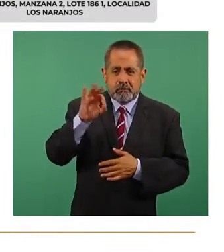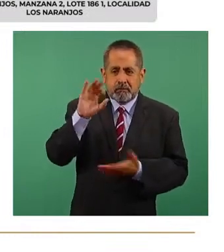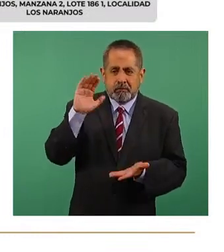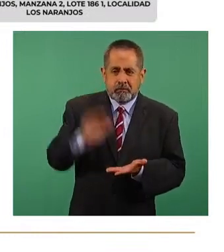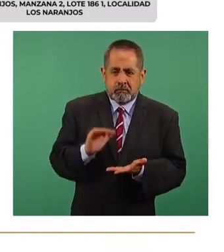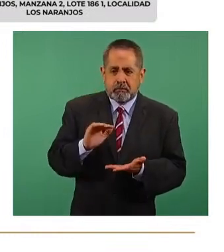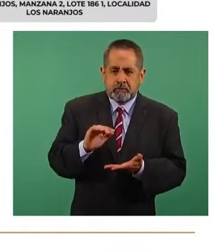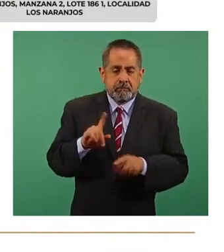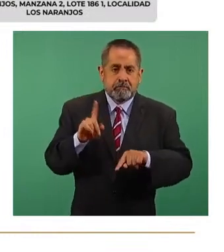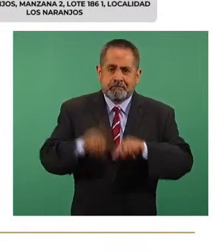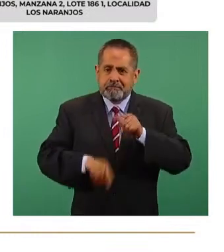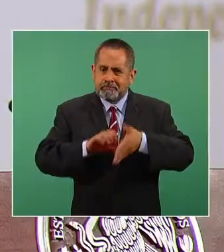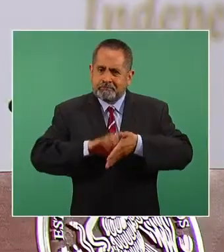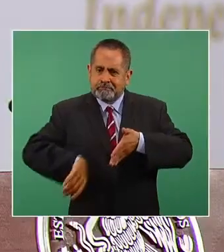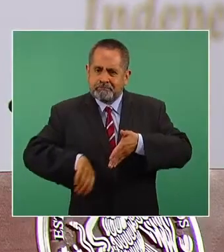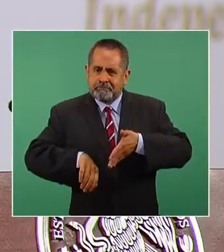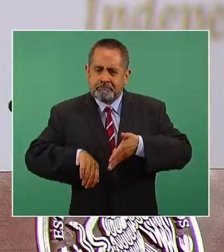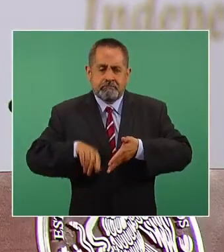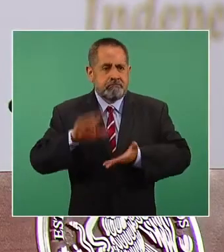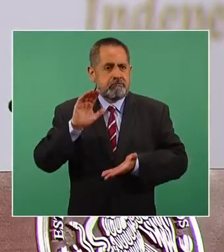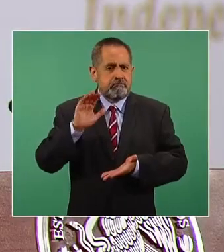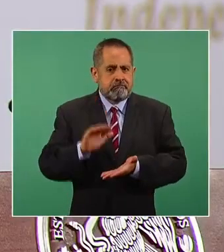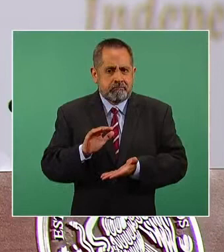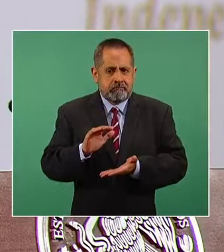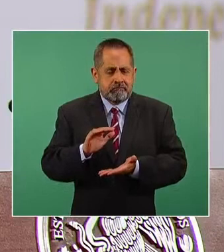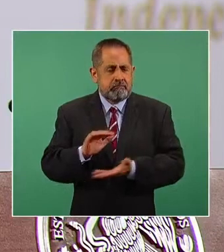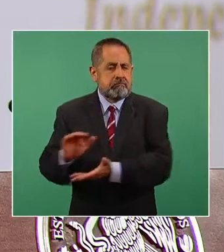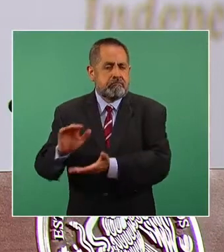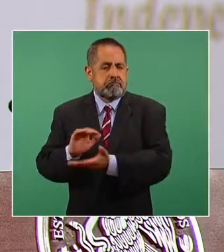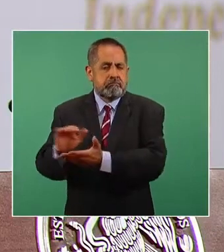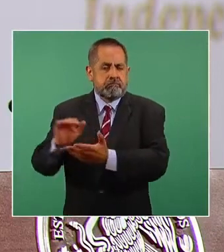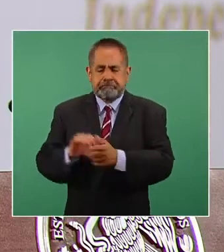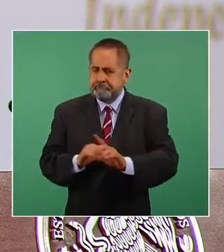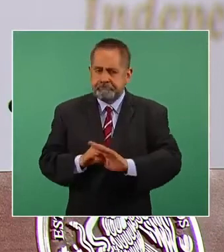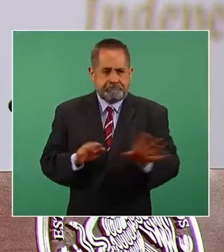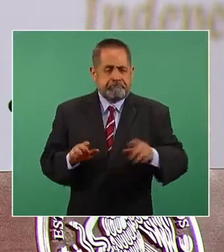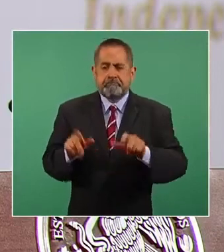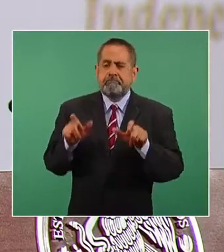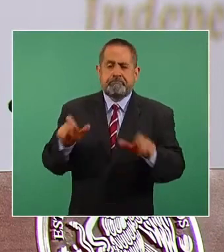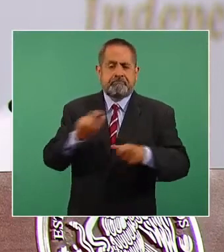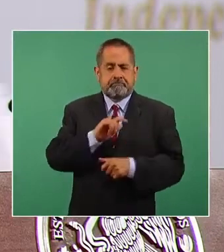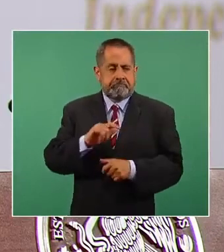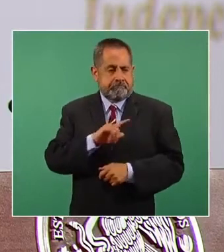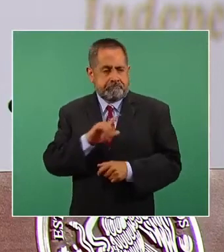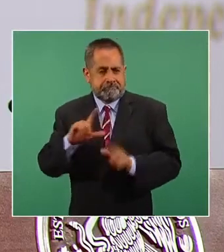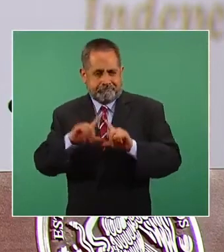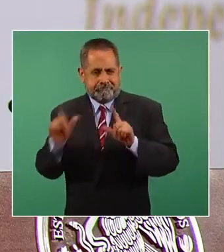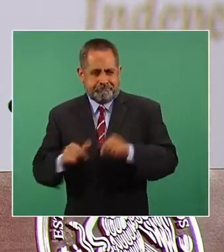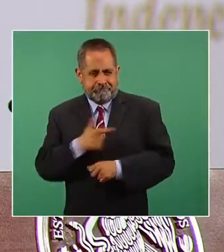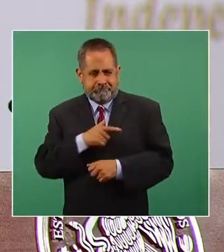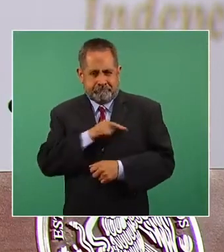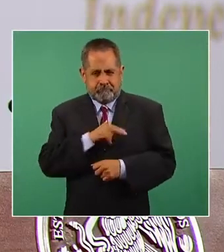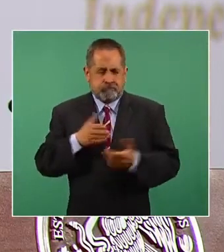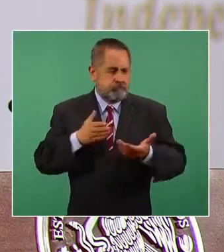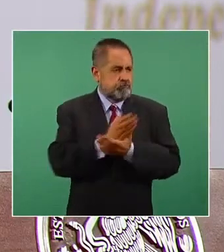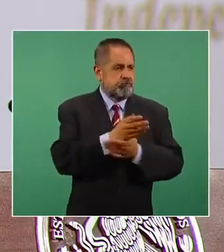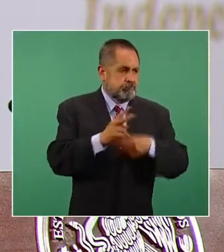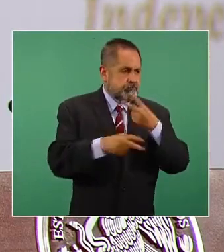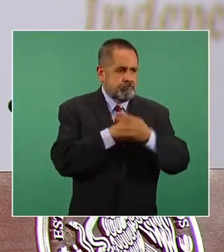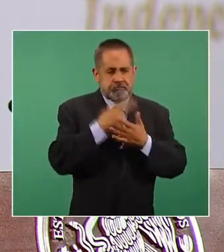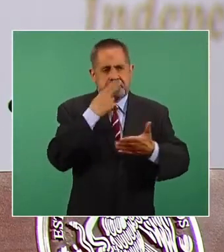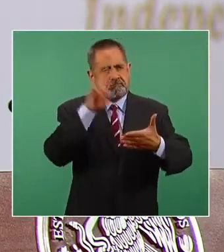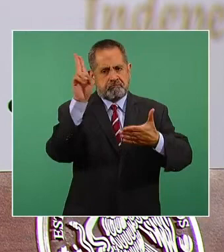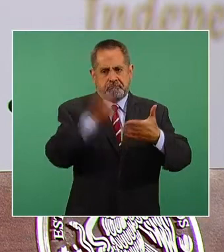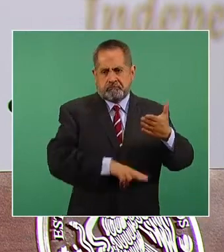menos de combustibles. Finalmente, con apoyo de la Guardia Nacional, procedimos, logramos colocar los sellos